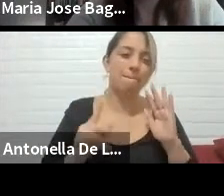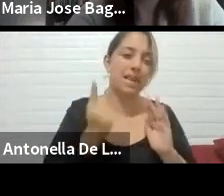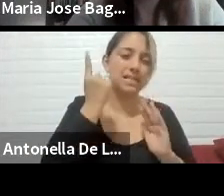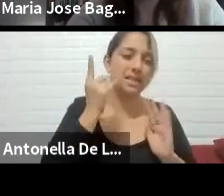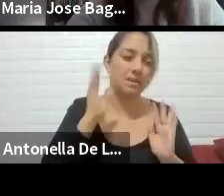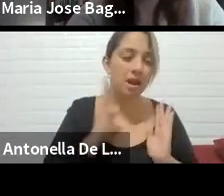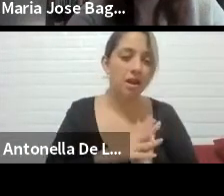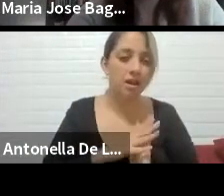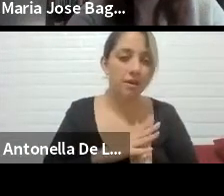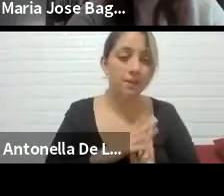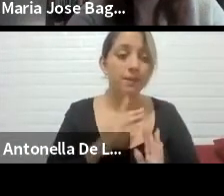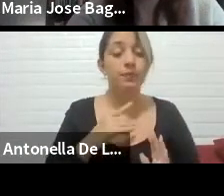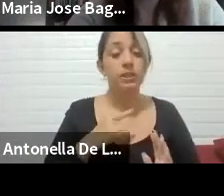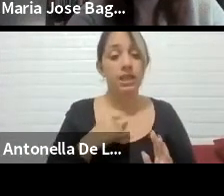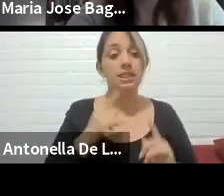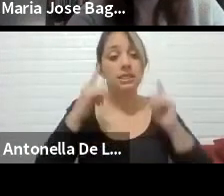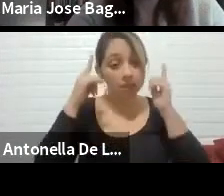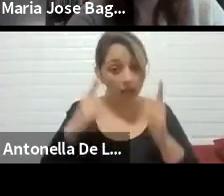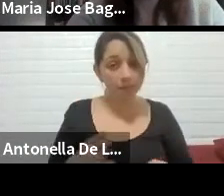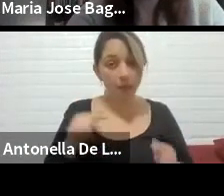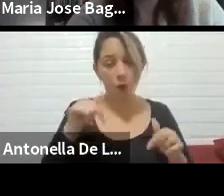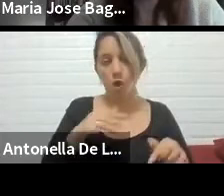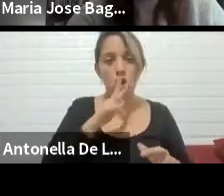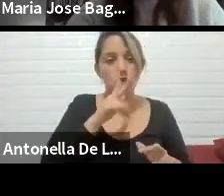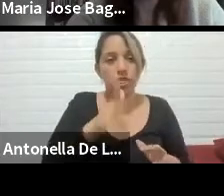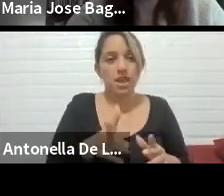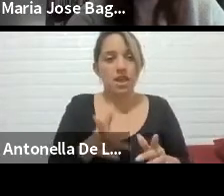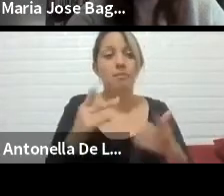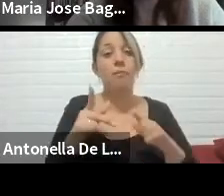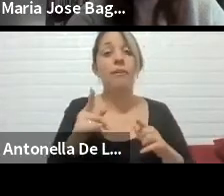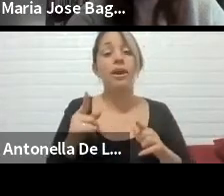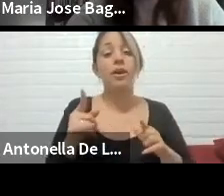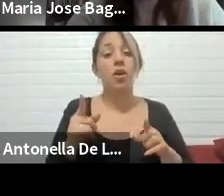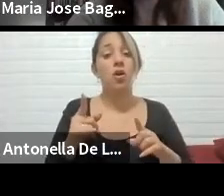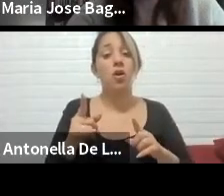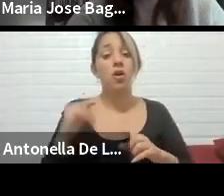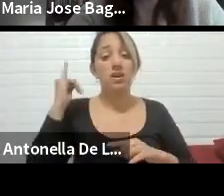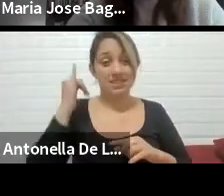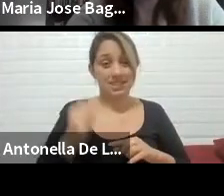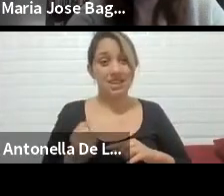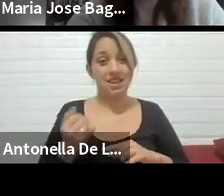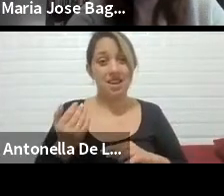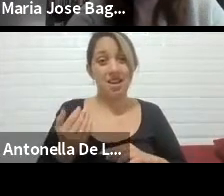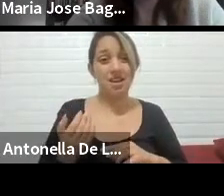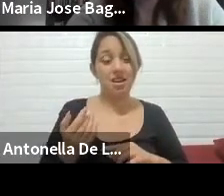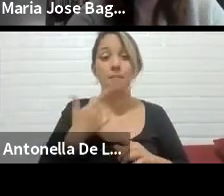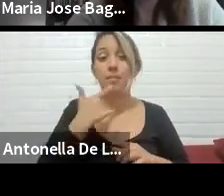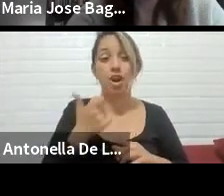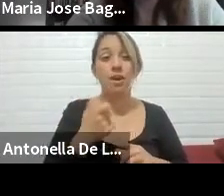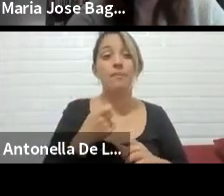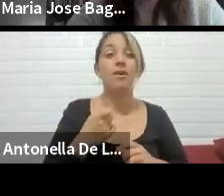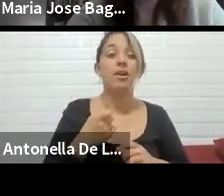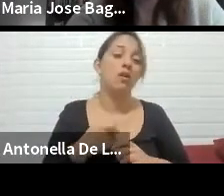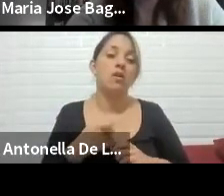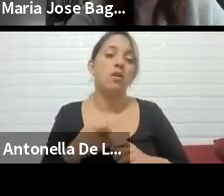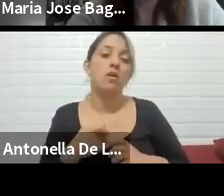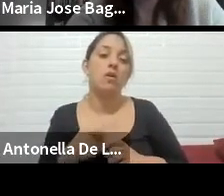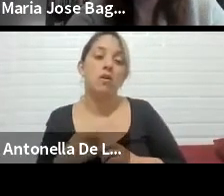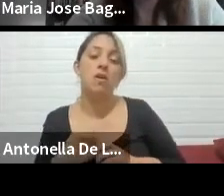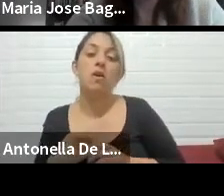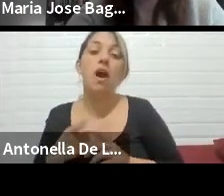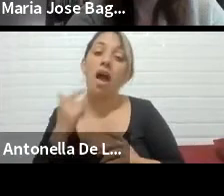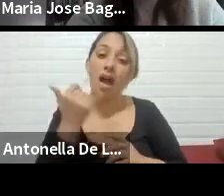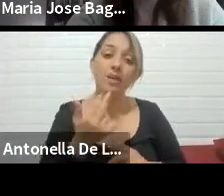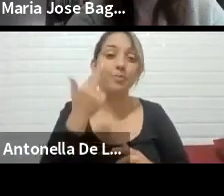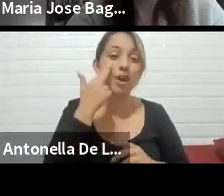nosotros no lo presentamos hoy, pero en esto que planteaba Lourdes, sí nos pasó esta asociación entre pensión de